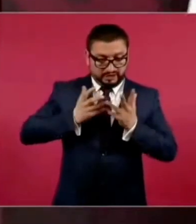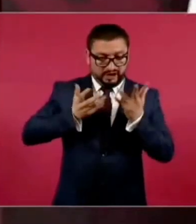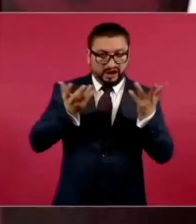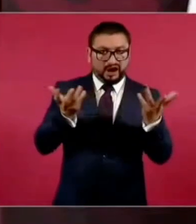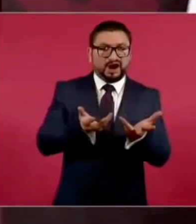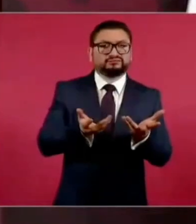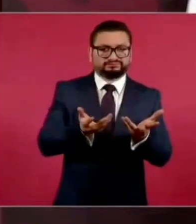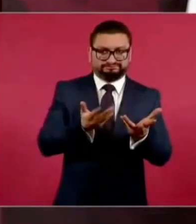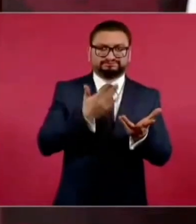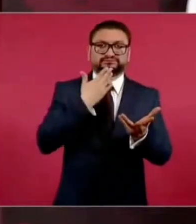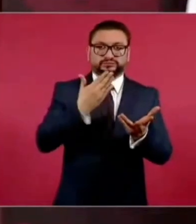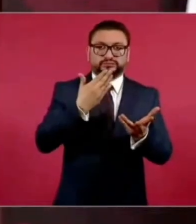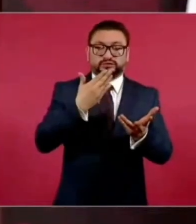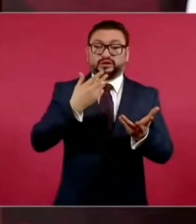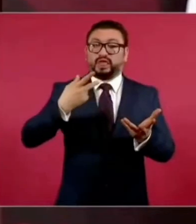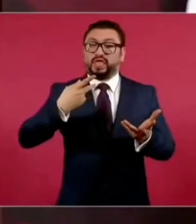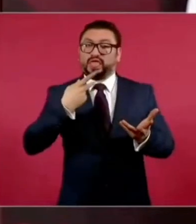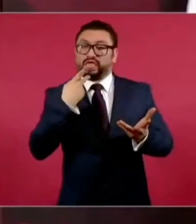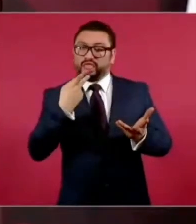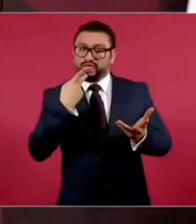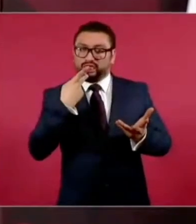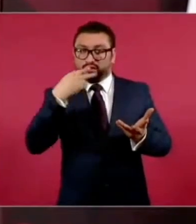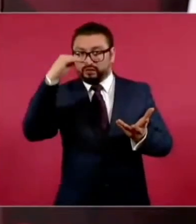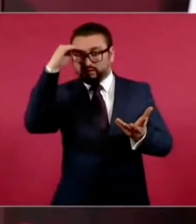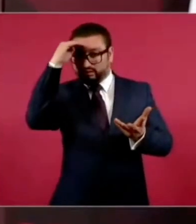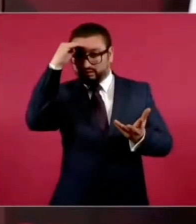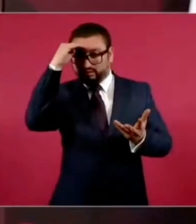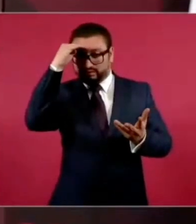La incongruencia no